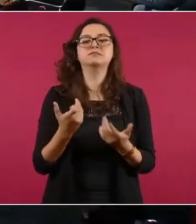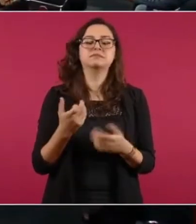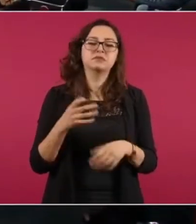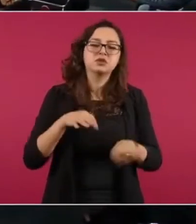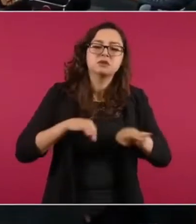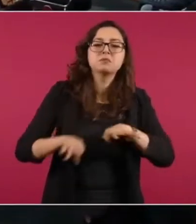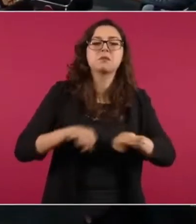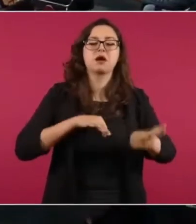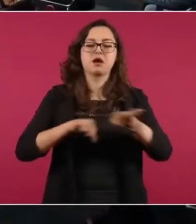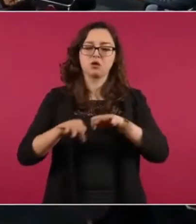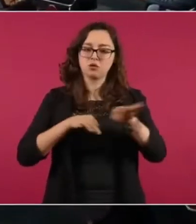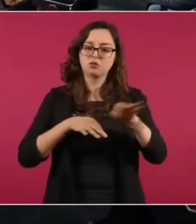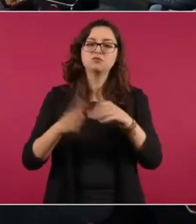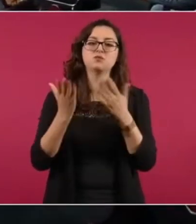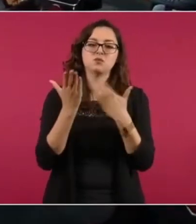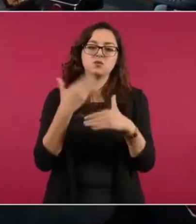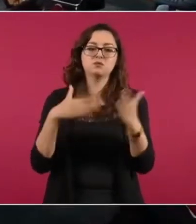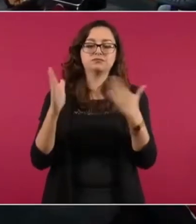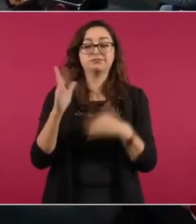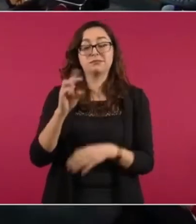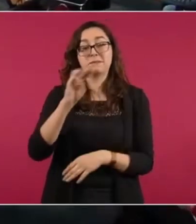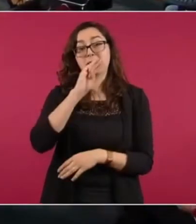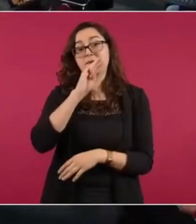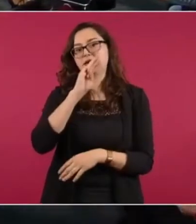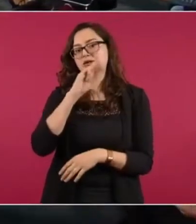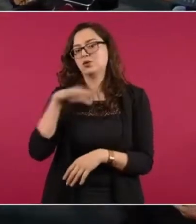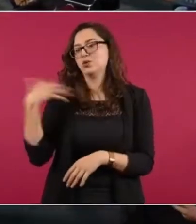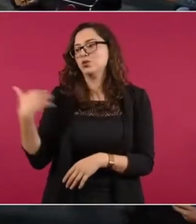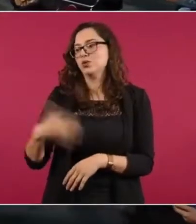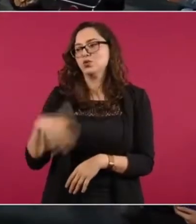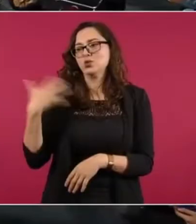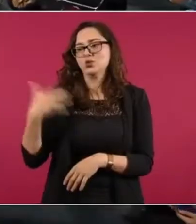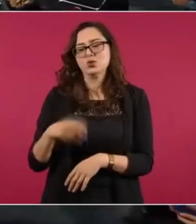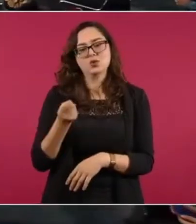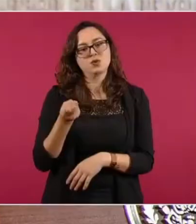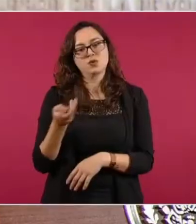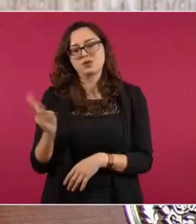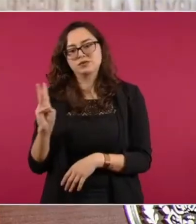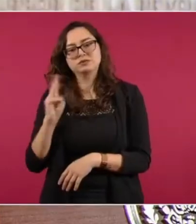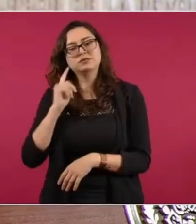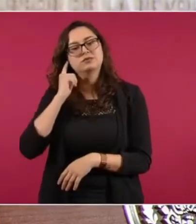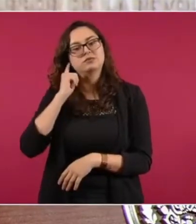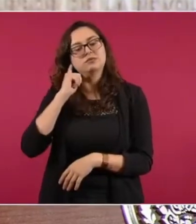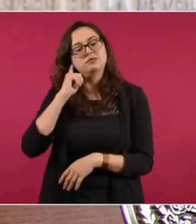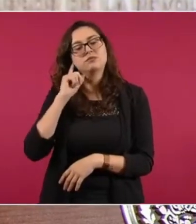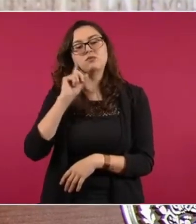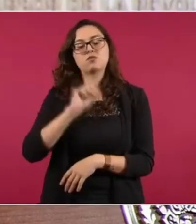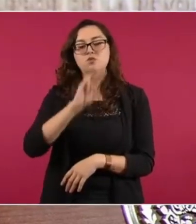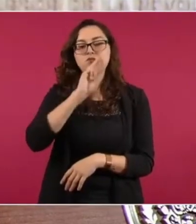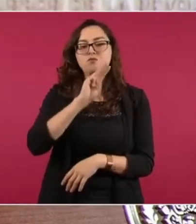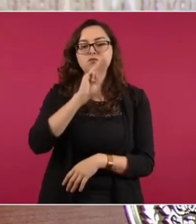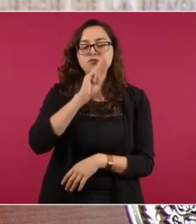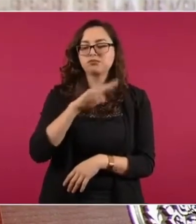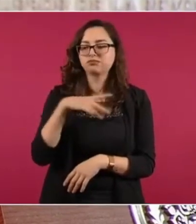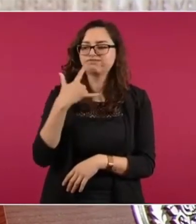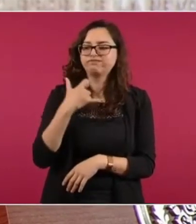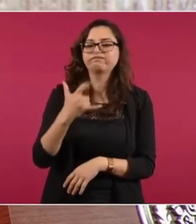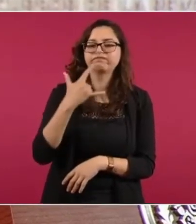sus hijos adelante, sobre todo las mamás, porque ella tiene